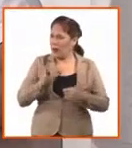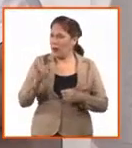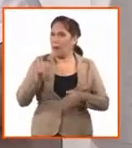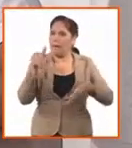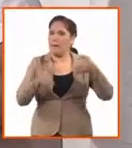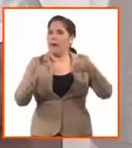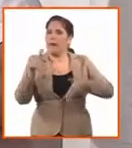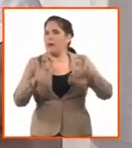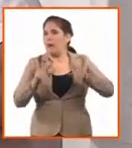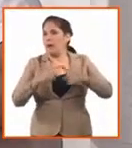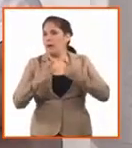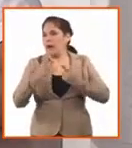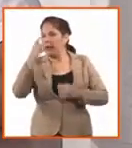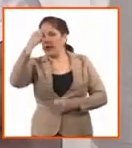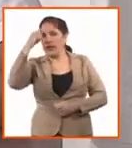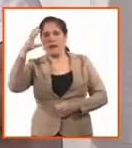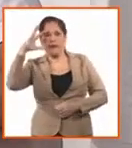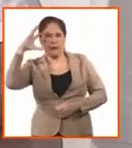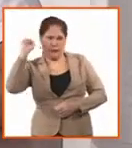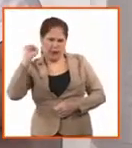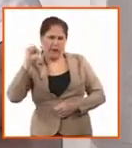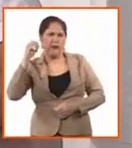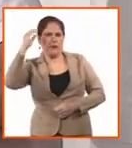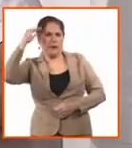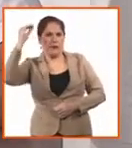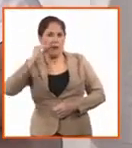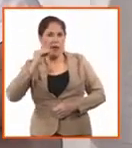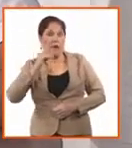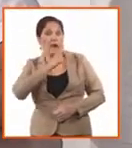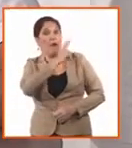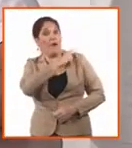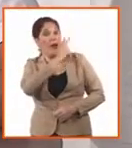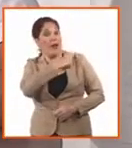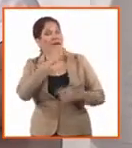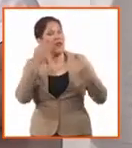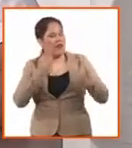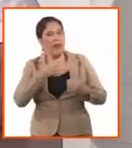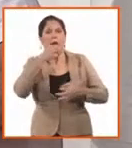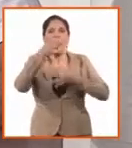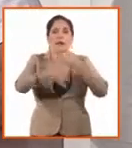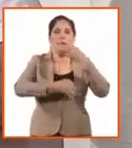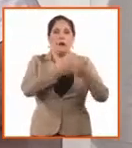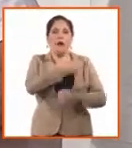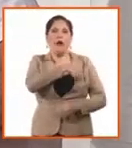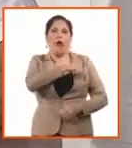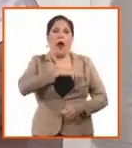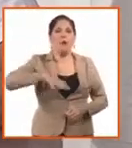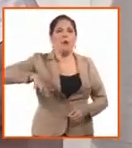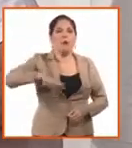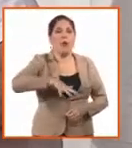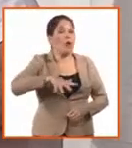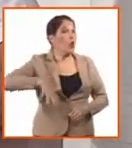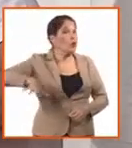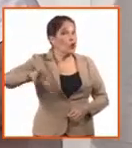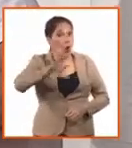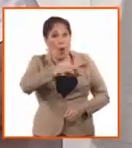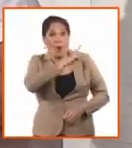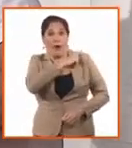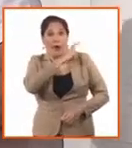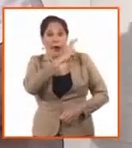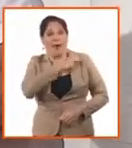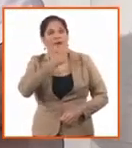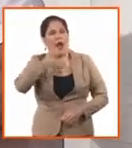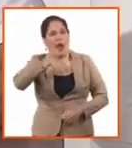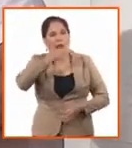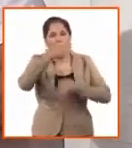participación porque él entendía que los que los más activos dirigentes tenían que rendir cuentas al pueblo y todos los dirigentes sentido general al pueblo